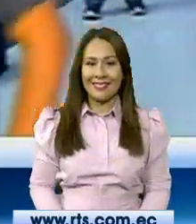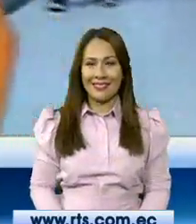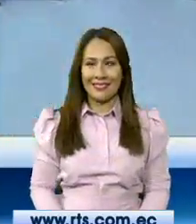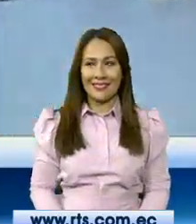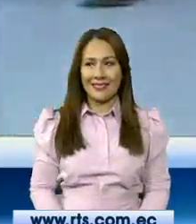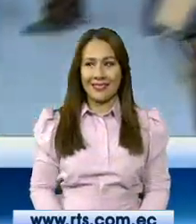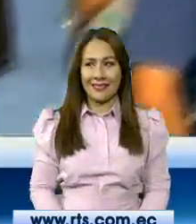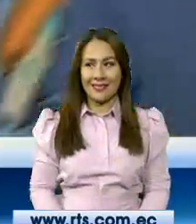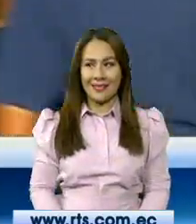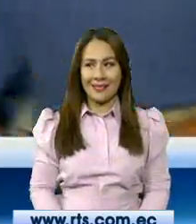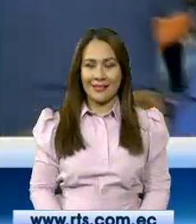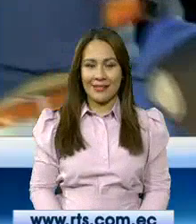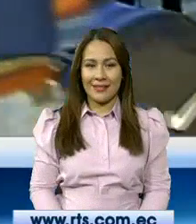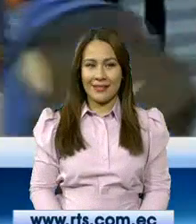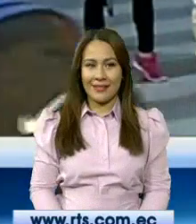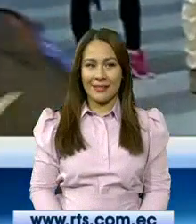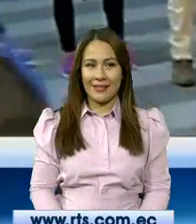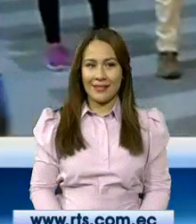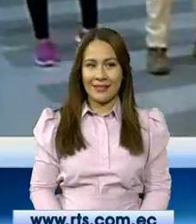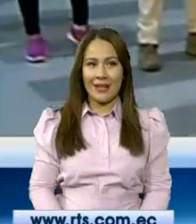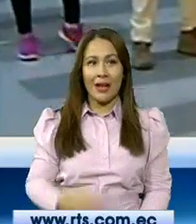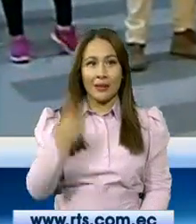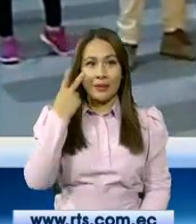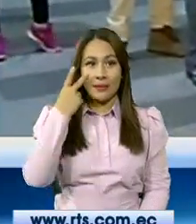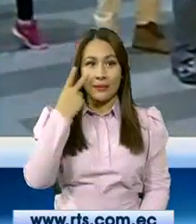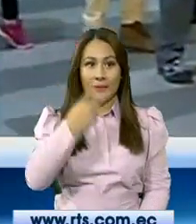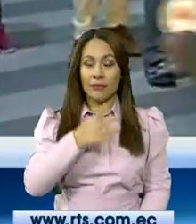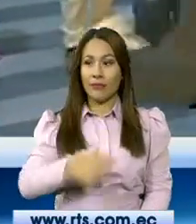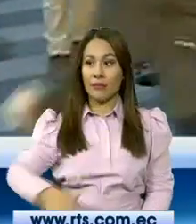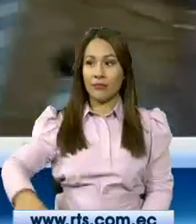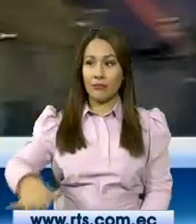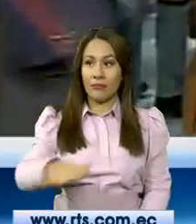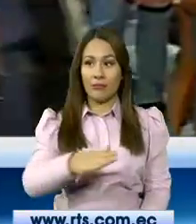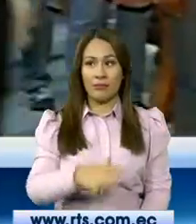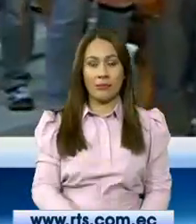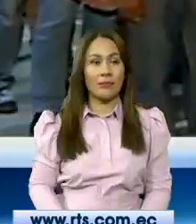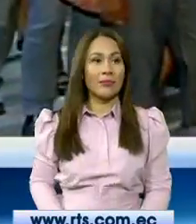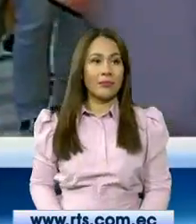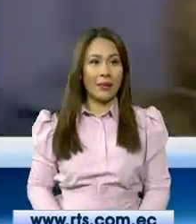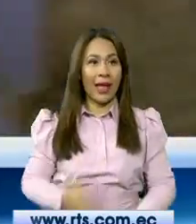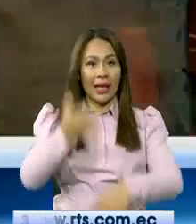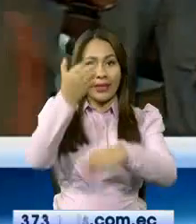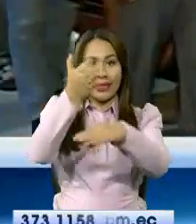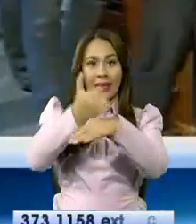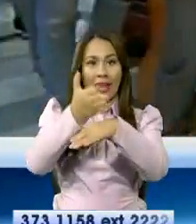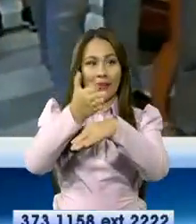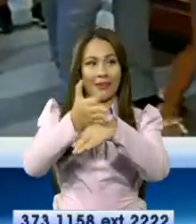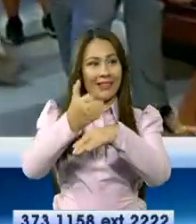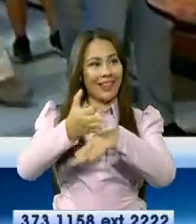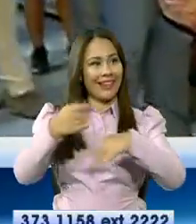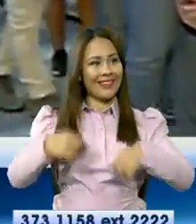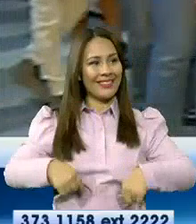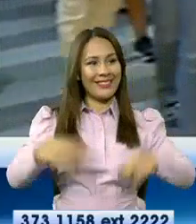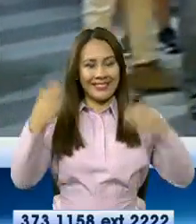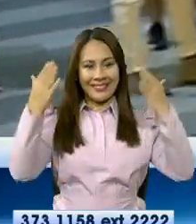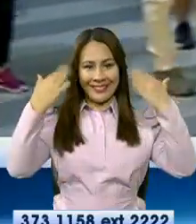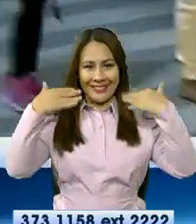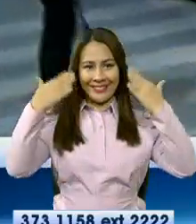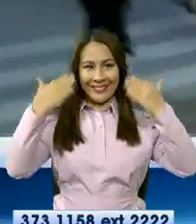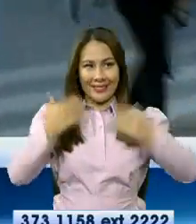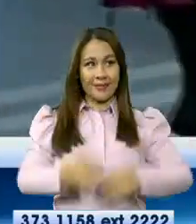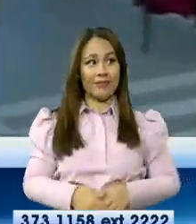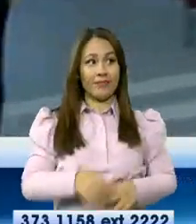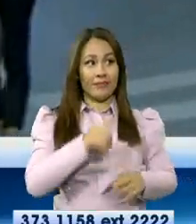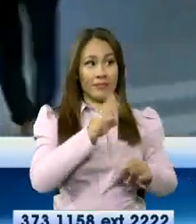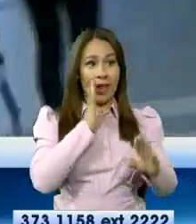Es importante recordar que en la terminal terrestre de Guayaquil, donde estamos ubicados, la